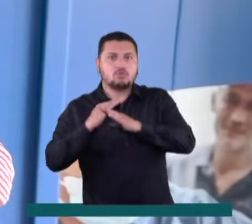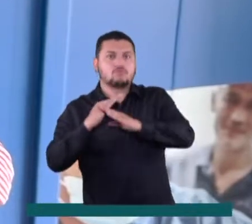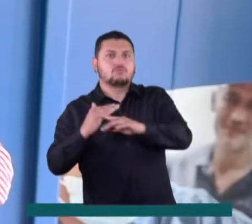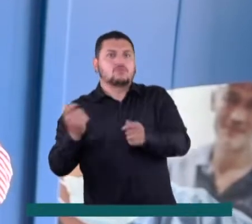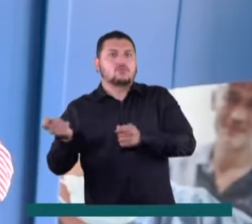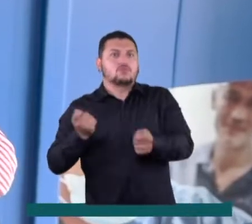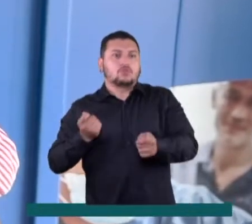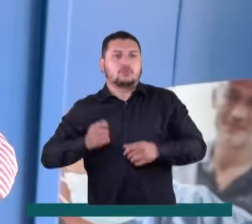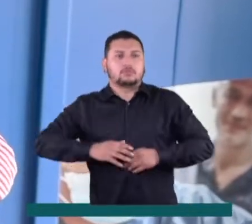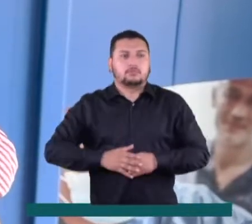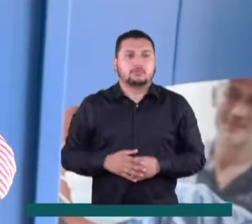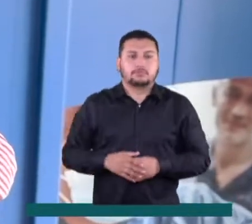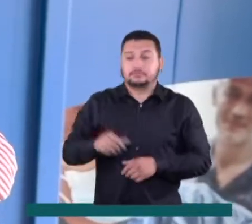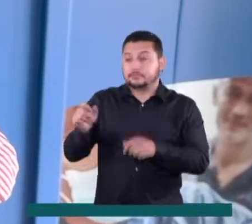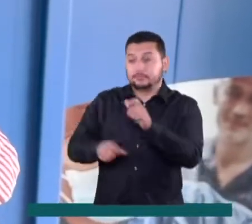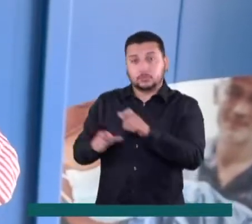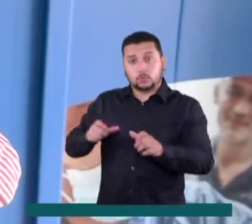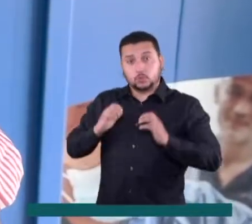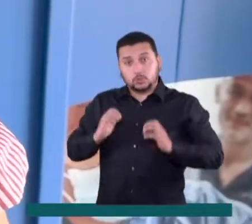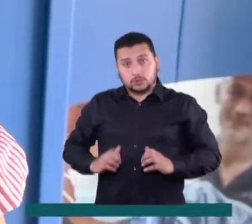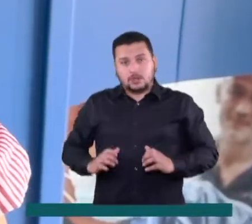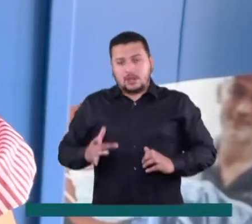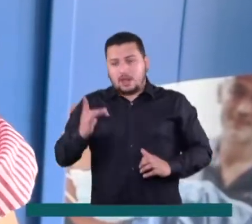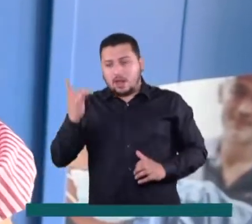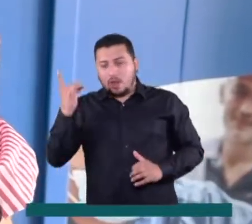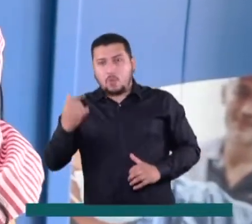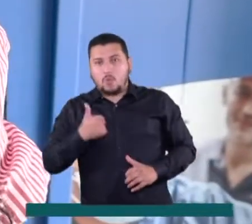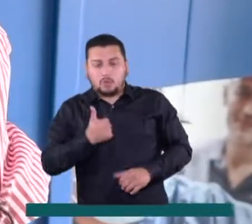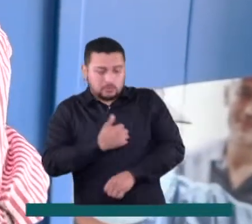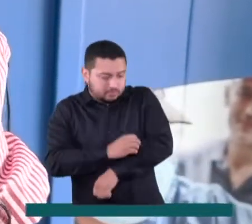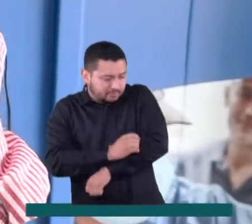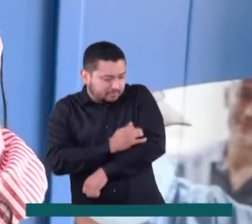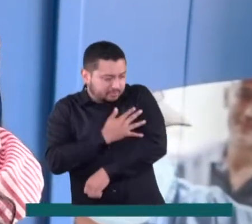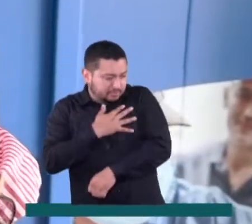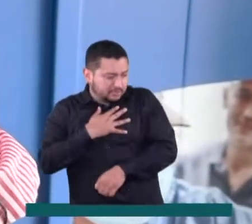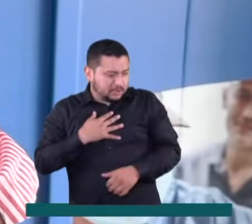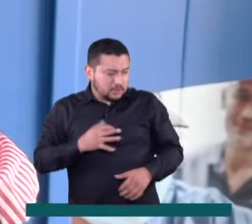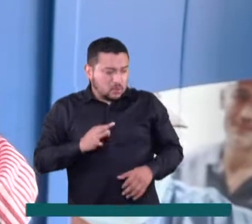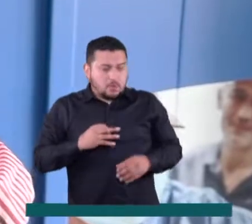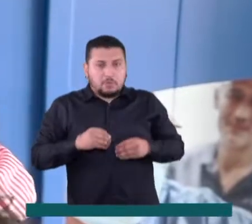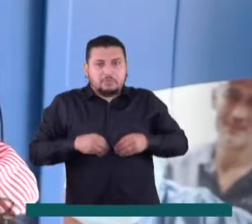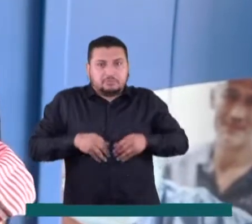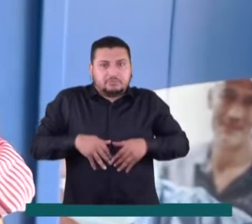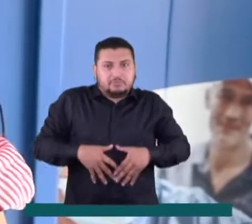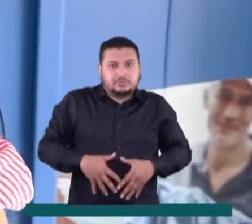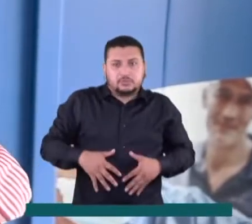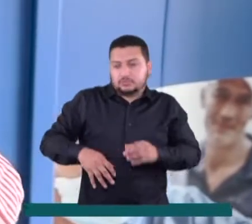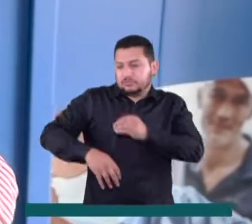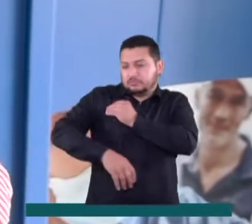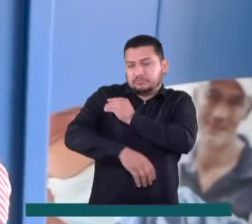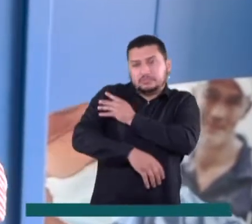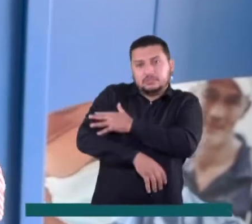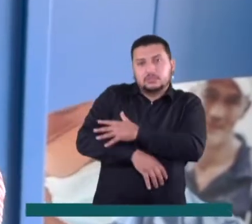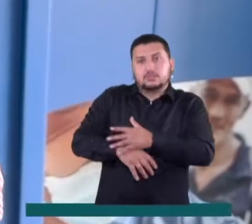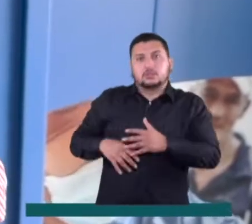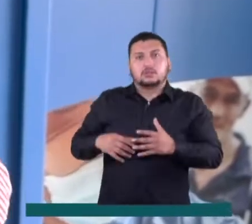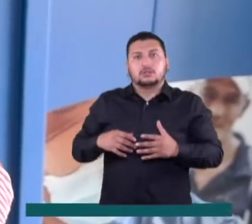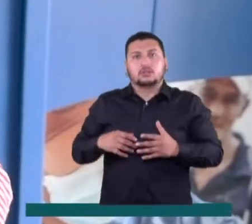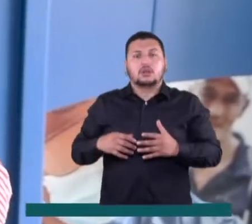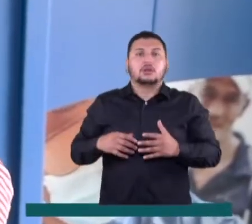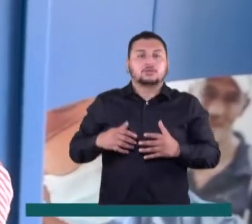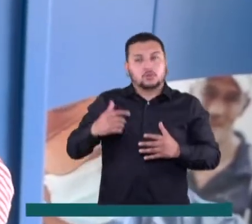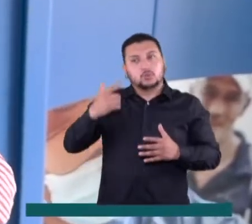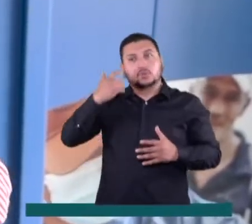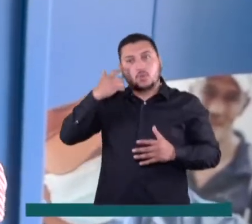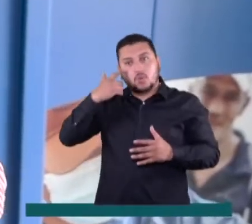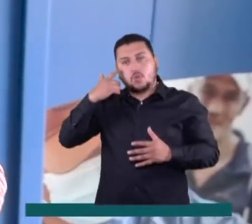a los ciudadanos a que notifiquen, a que si tienen algún brote extraño en la zona genital, en los brazos, en las piernas o